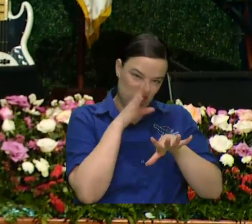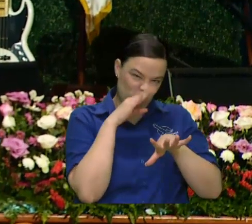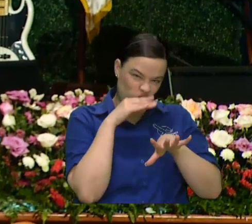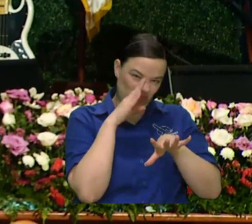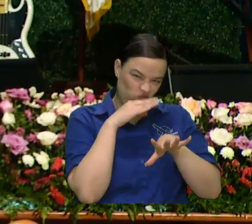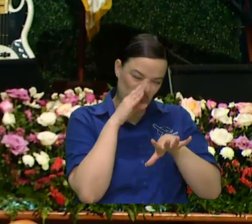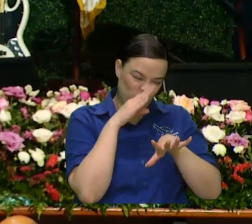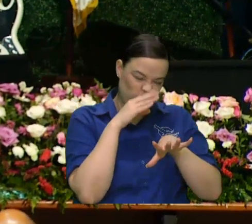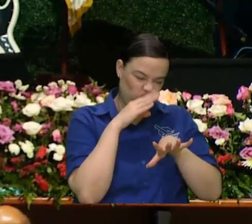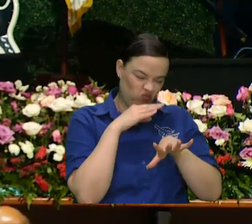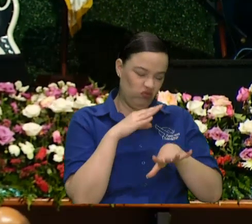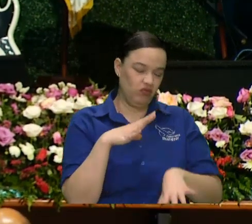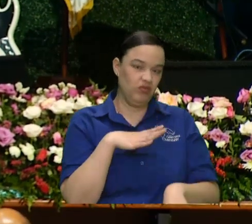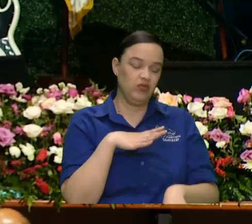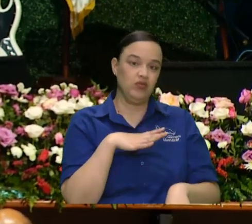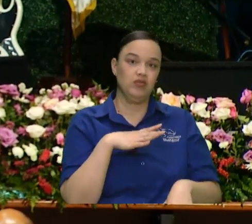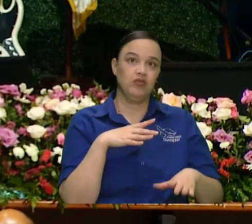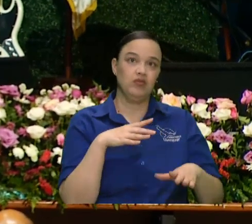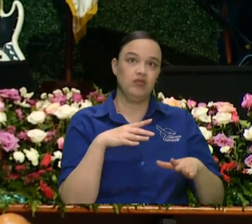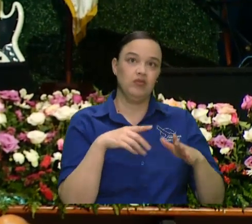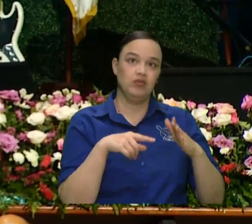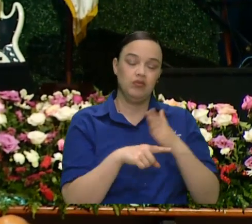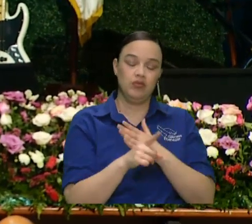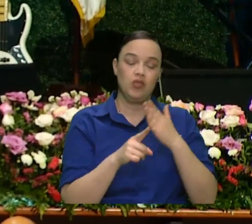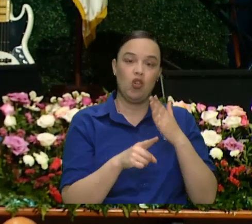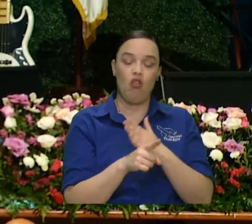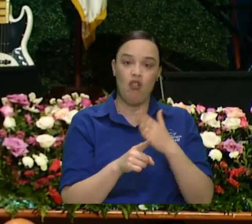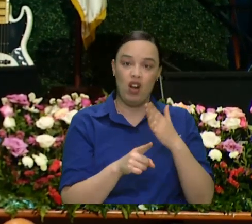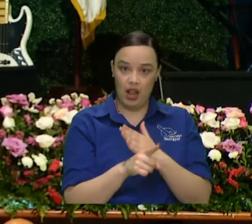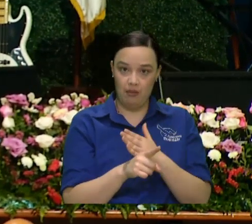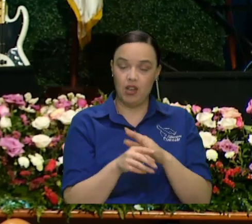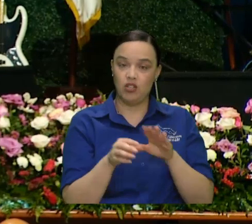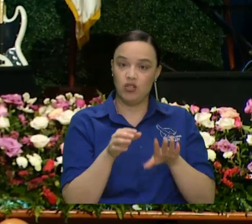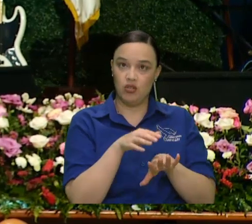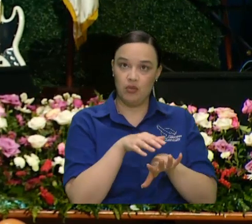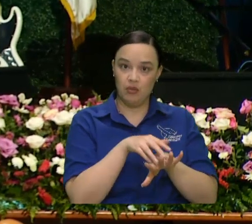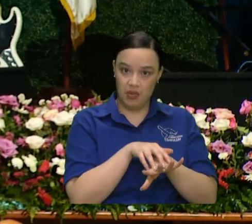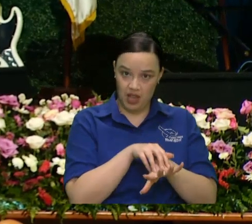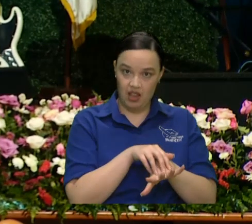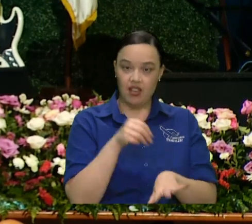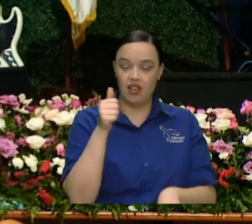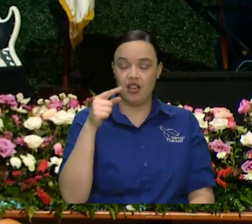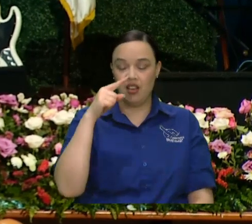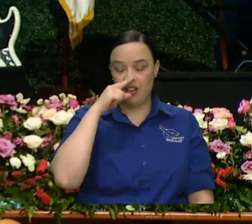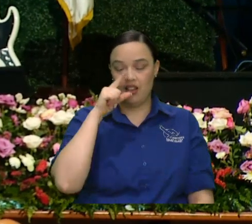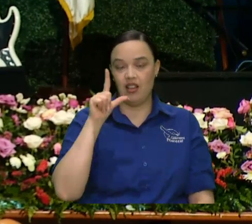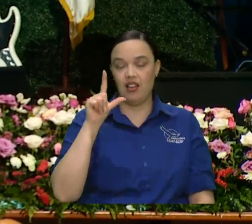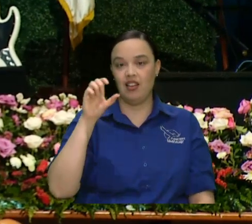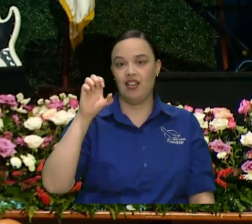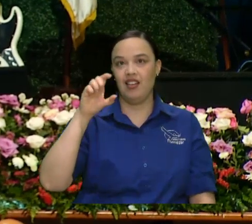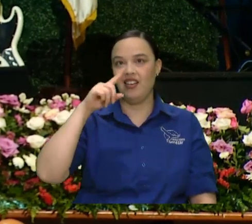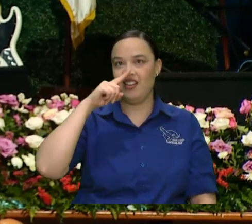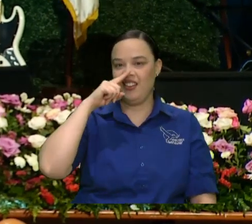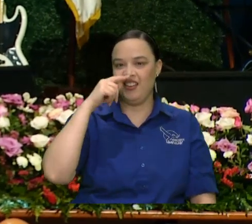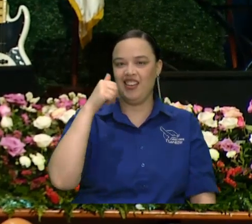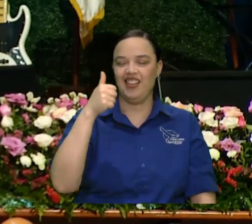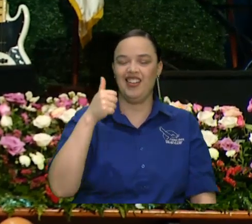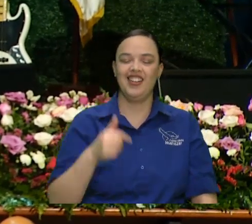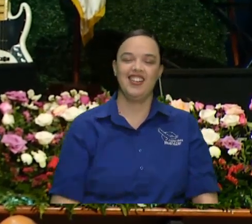problema se llama pie de atleta pura lata con los atletas va como que a todos los atletas le duelen frecuentes pero